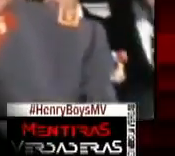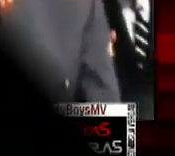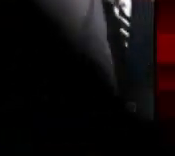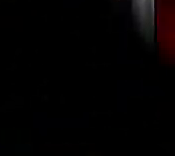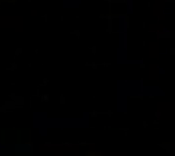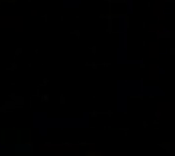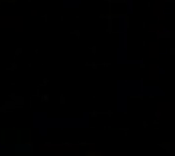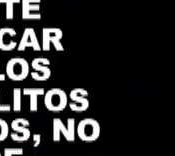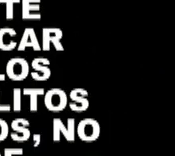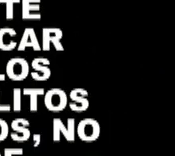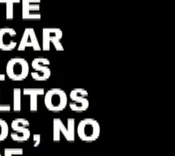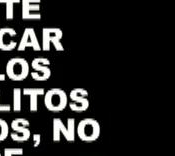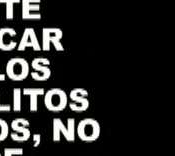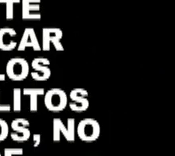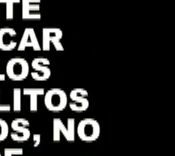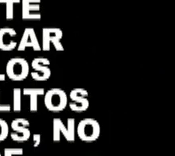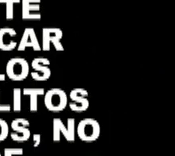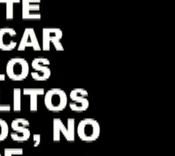más para adelante.